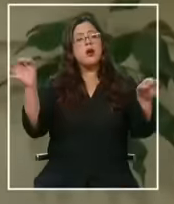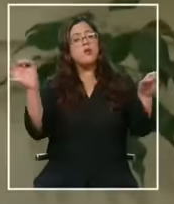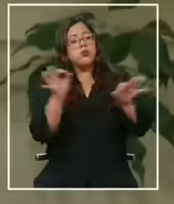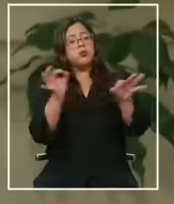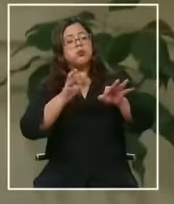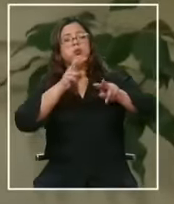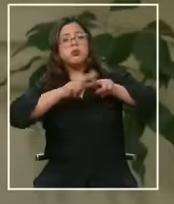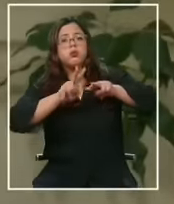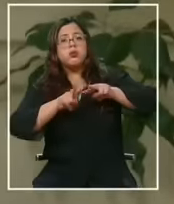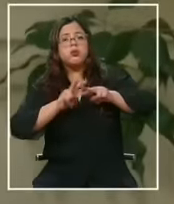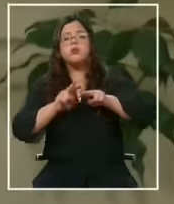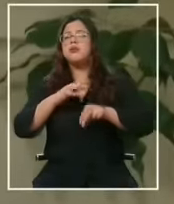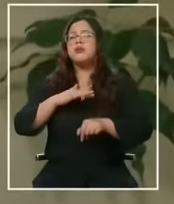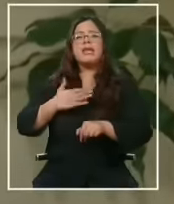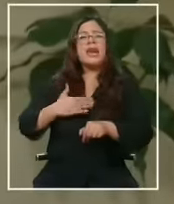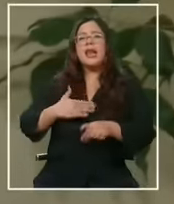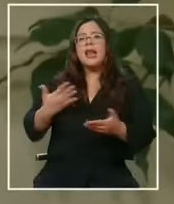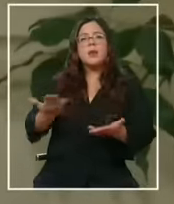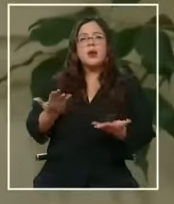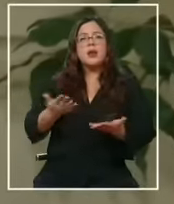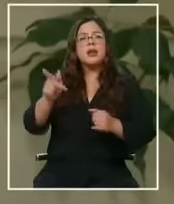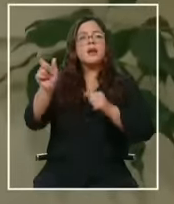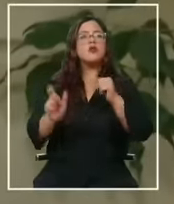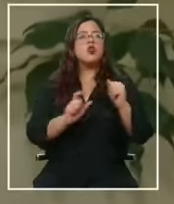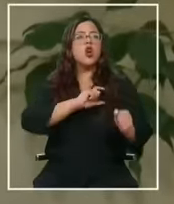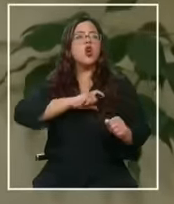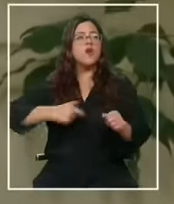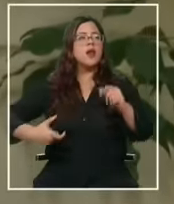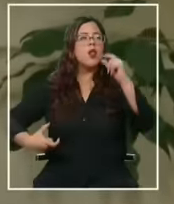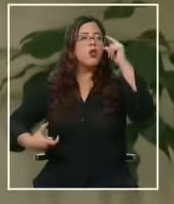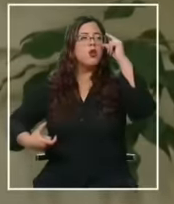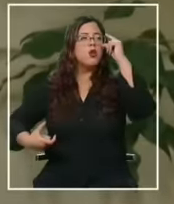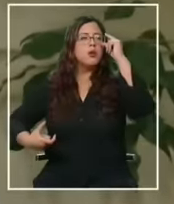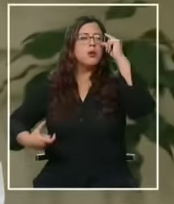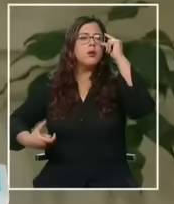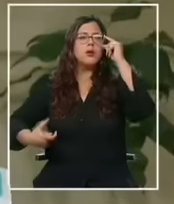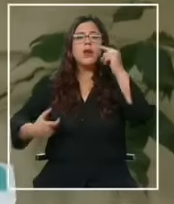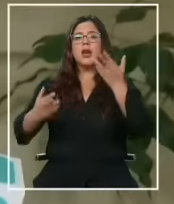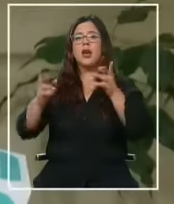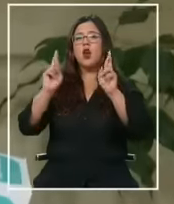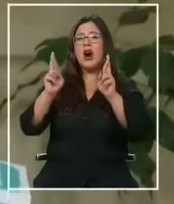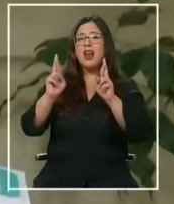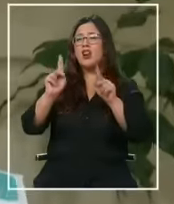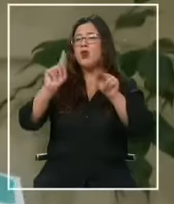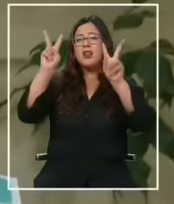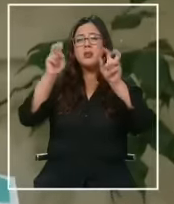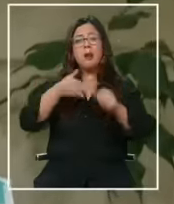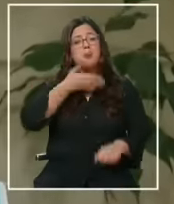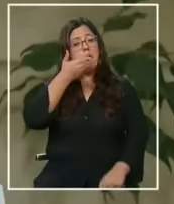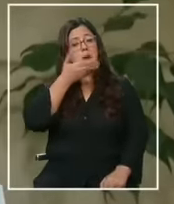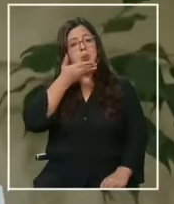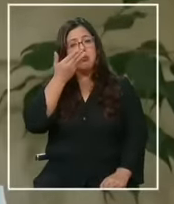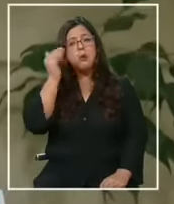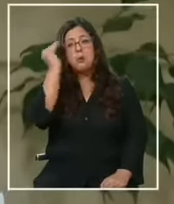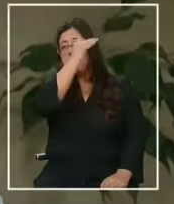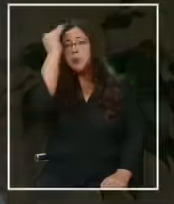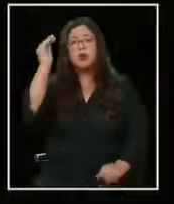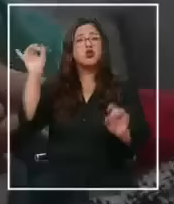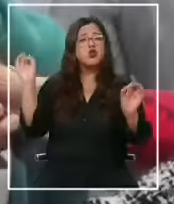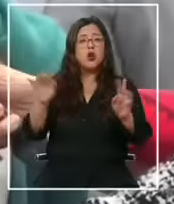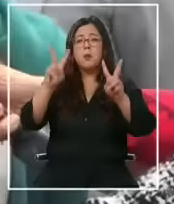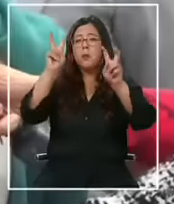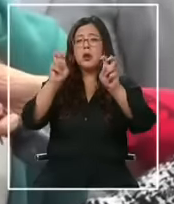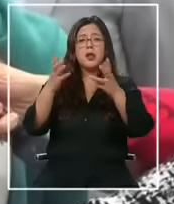y que es lo que esperamos de todo gobernador, que no caiga en discursos populistas por periodos